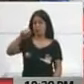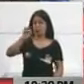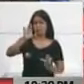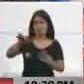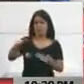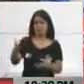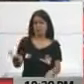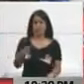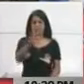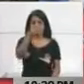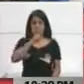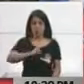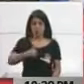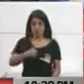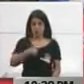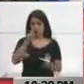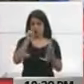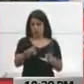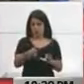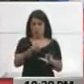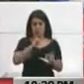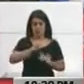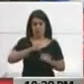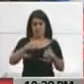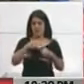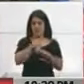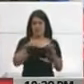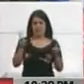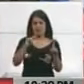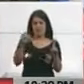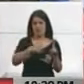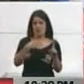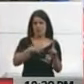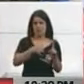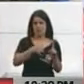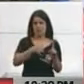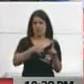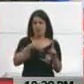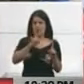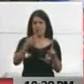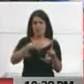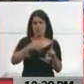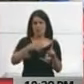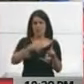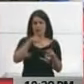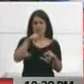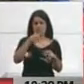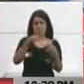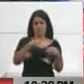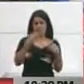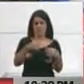nos odia a nosotros, está bien. Pero no vaya a saltar, por favor, de la brasa para el sartén, por favor.